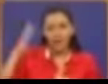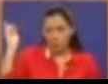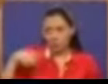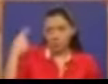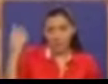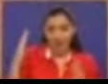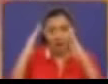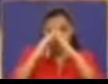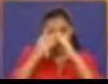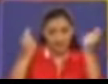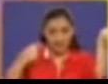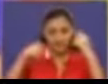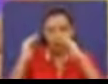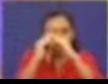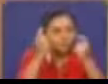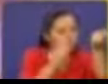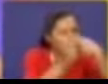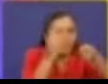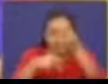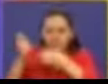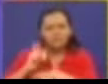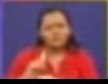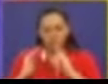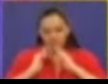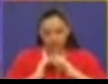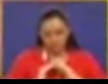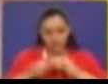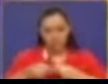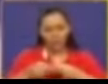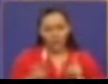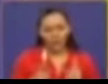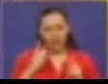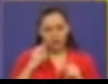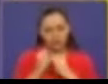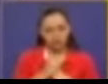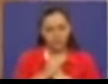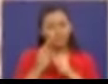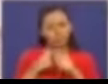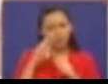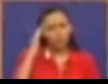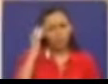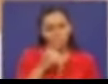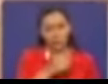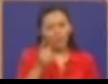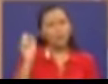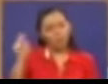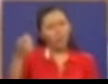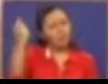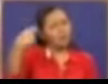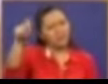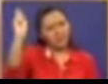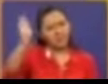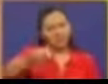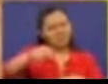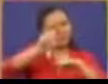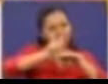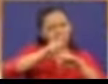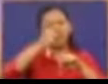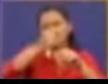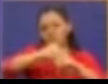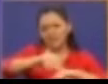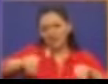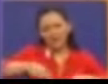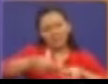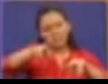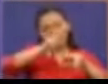nosotros compramos una casa para convertirla en hogar, ¿sí o no? Pero no tienen de qué preocuparse. Pueden vender sus casitas, sus terrenos, porque